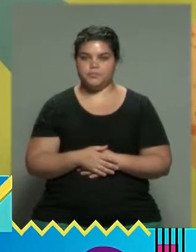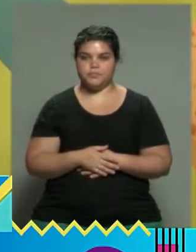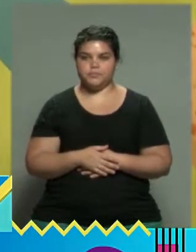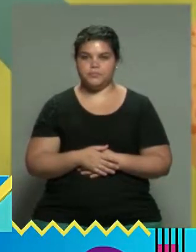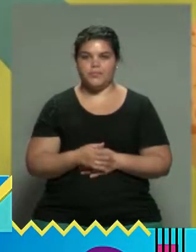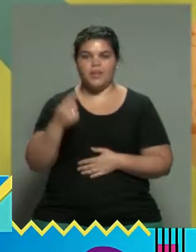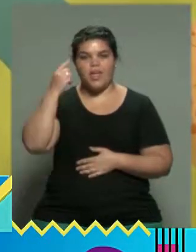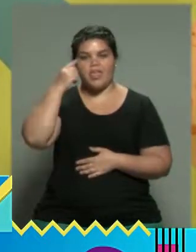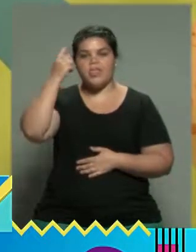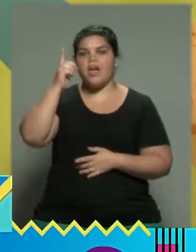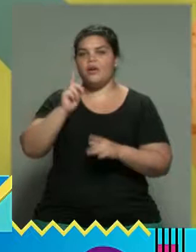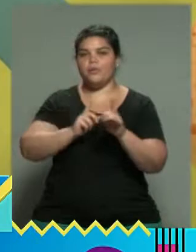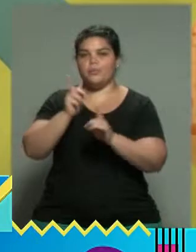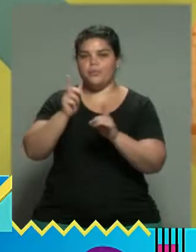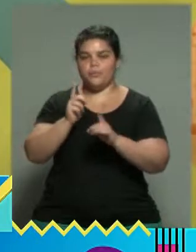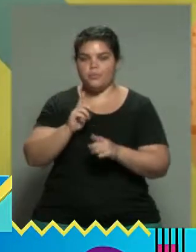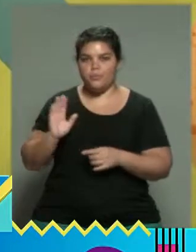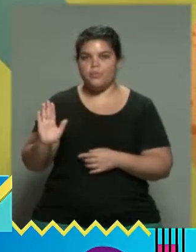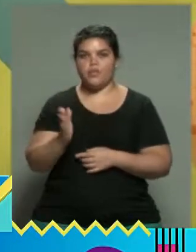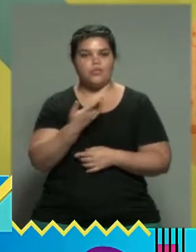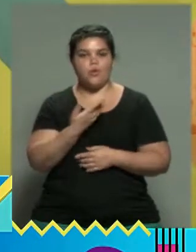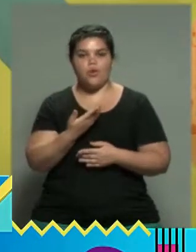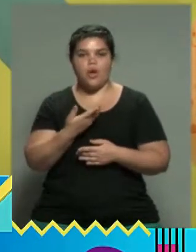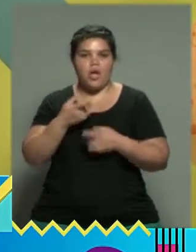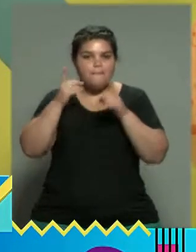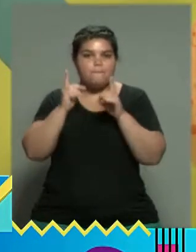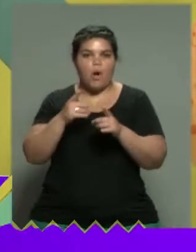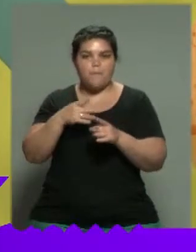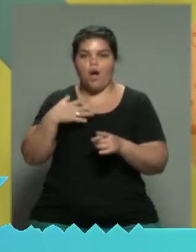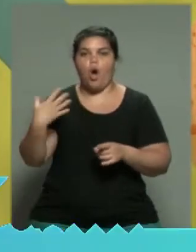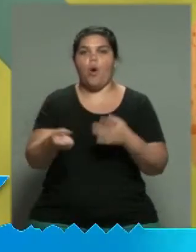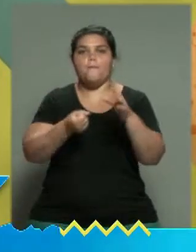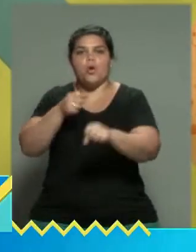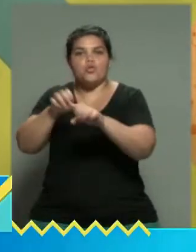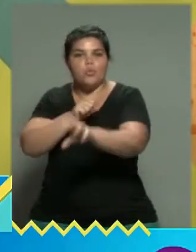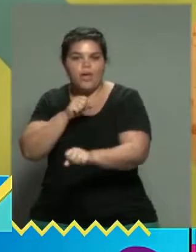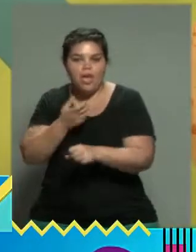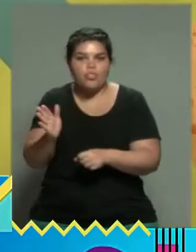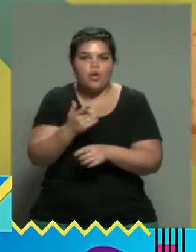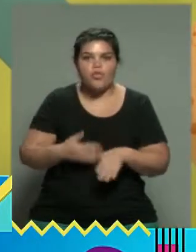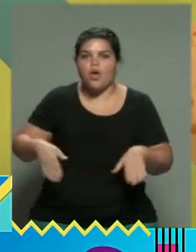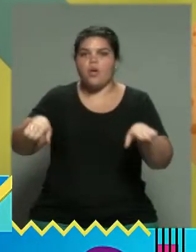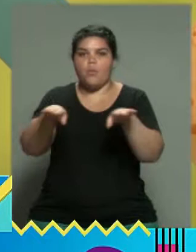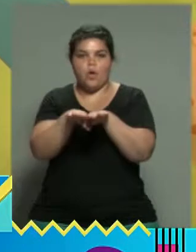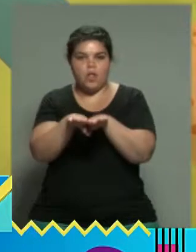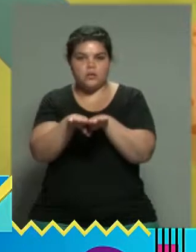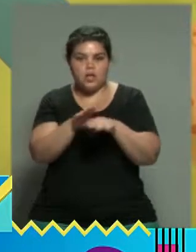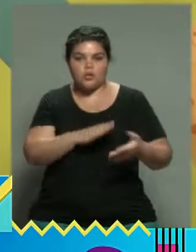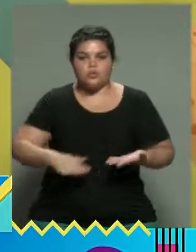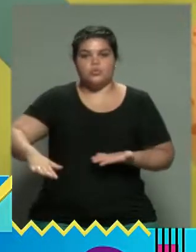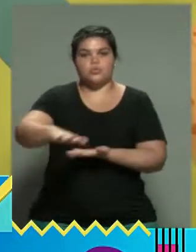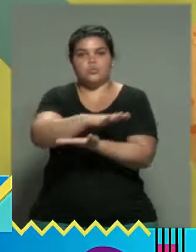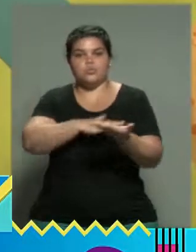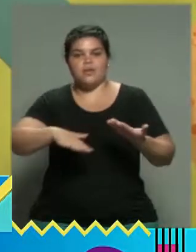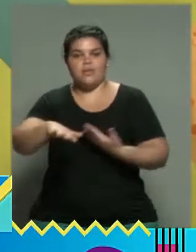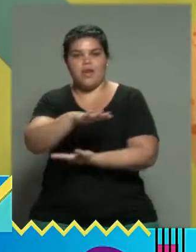la idea es que todos partamos con las mismas oportunidades. Es decir, la sociedad no está planteada con